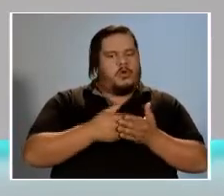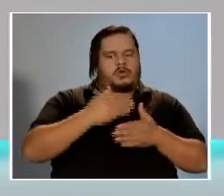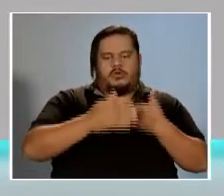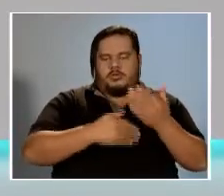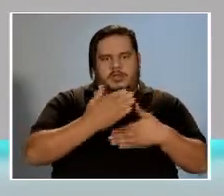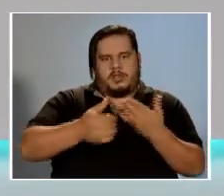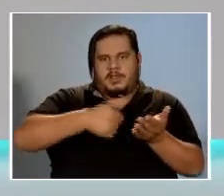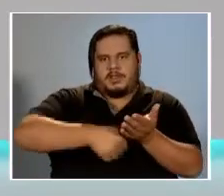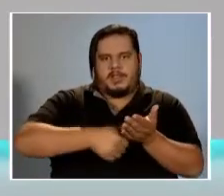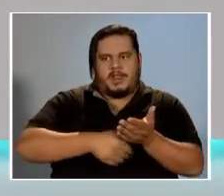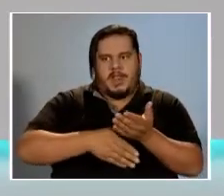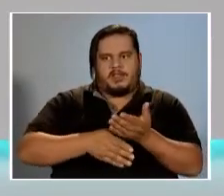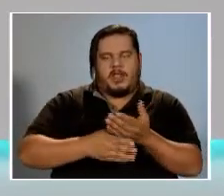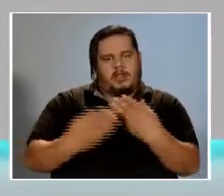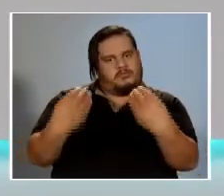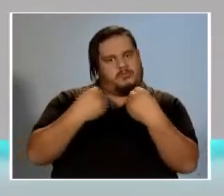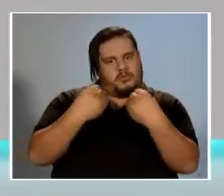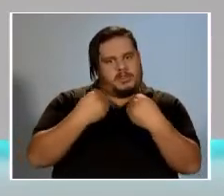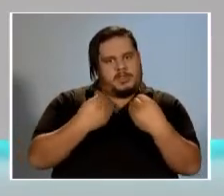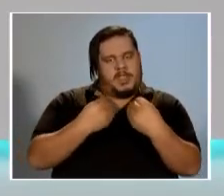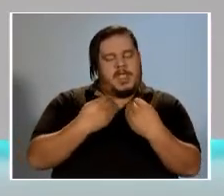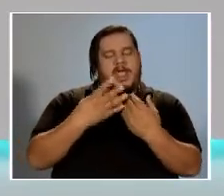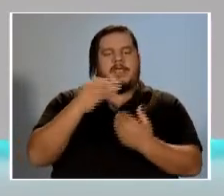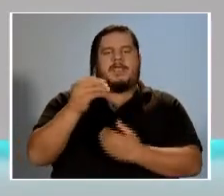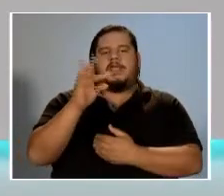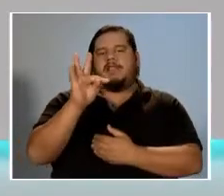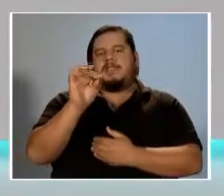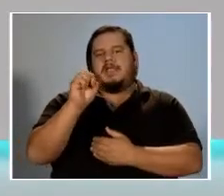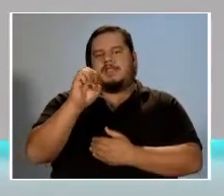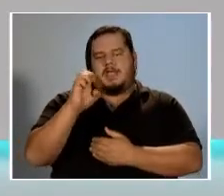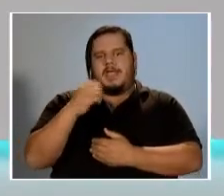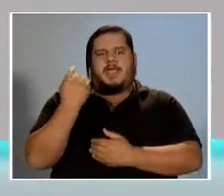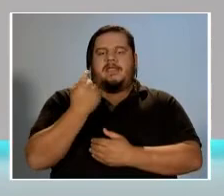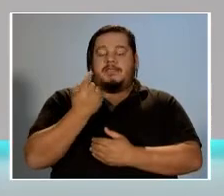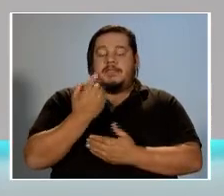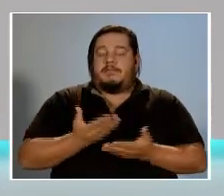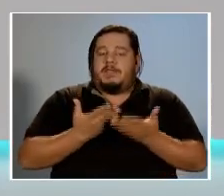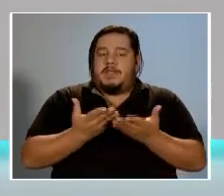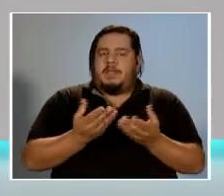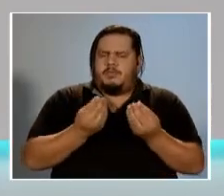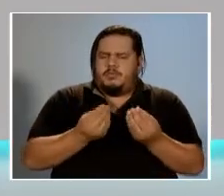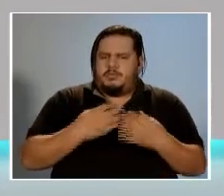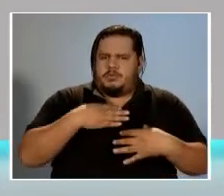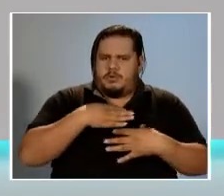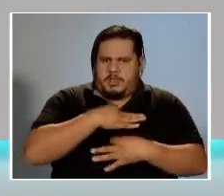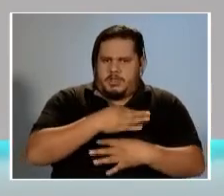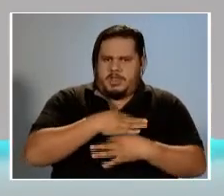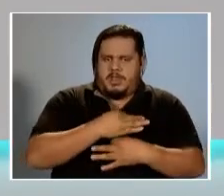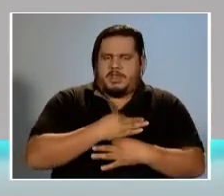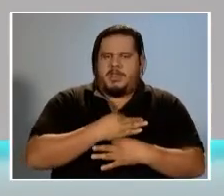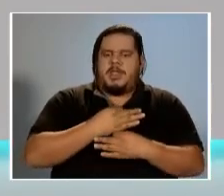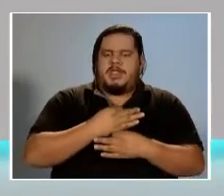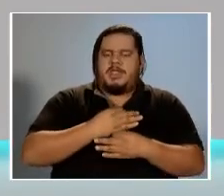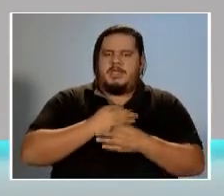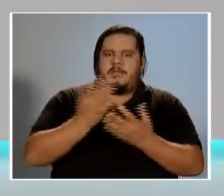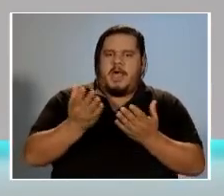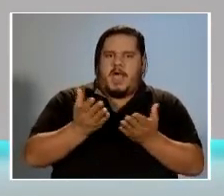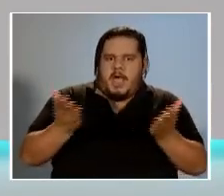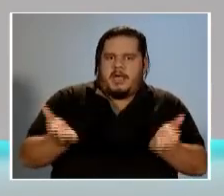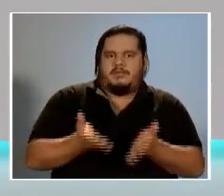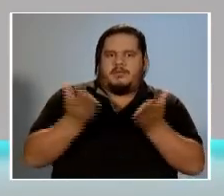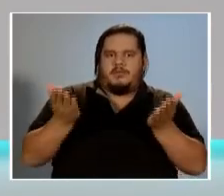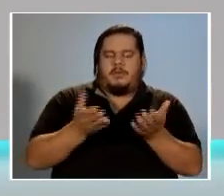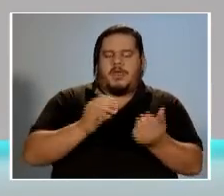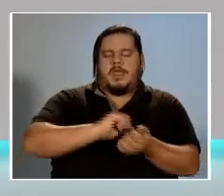espacios de mejora, a los cuales pues el Tribunal Supremo de Elecciones siempre da bastante interés y promoverá, de ser el caso, reformas que